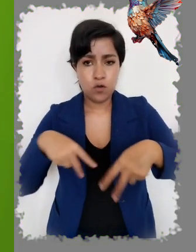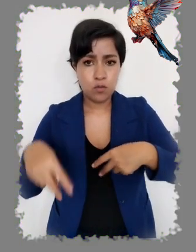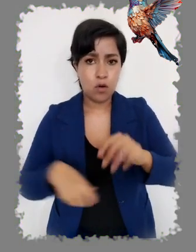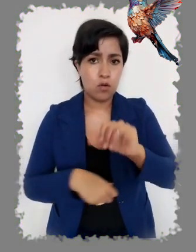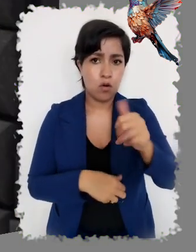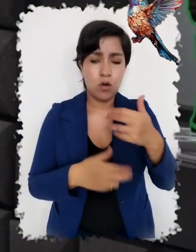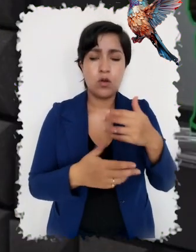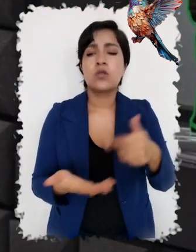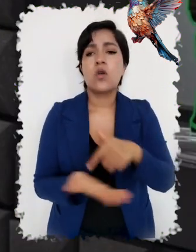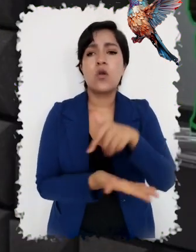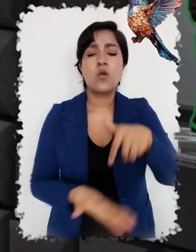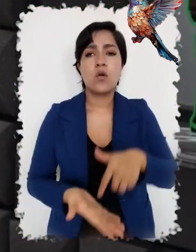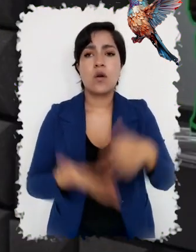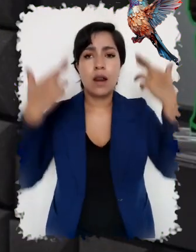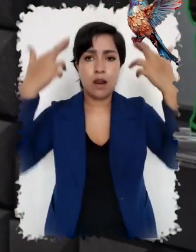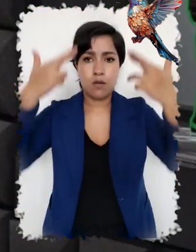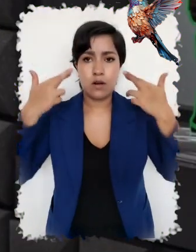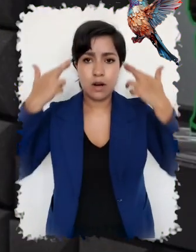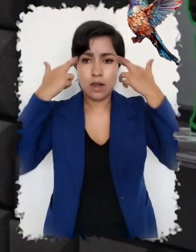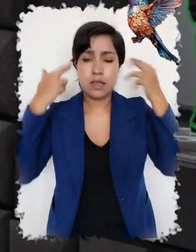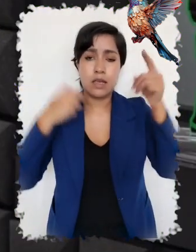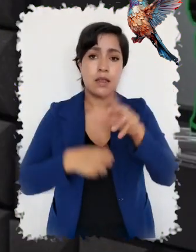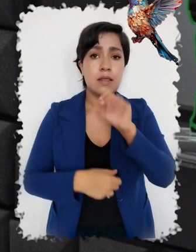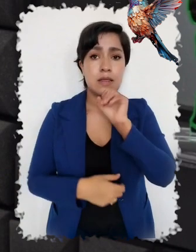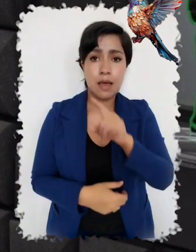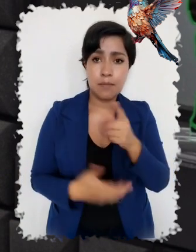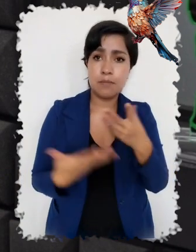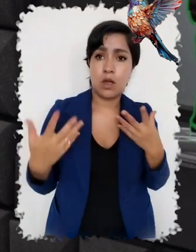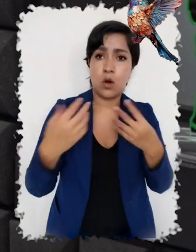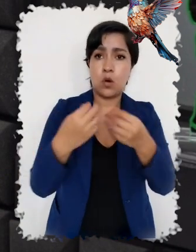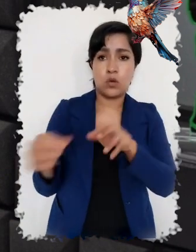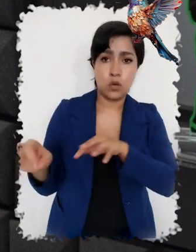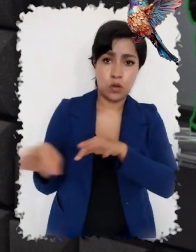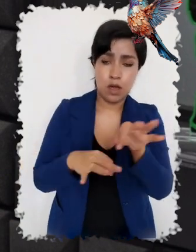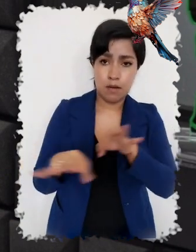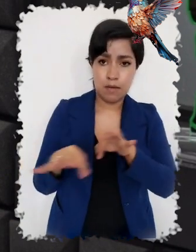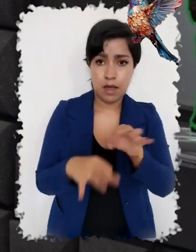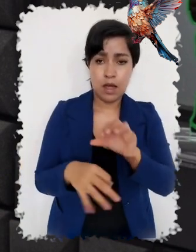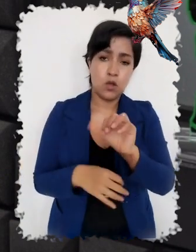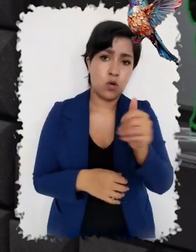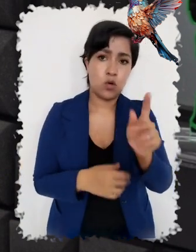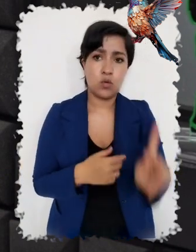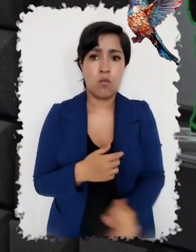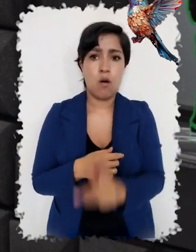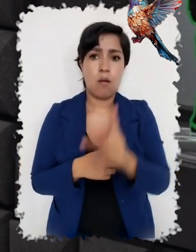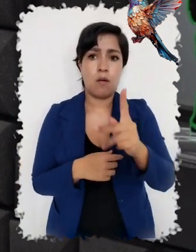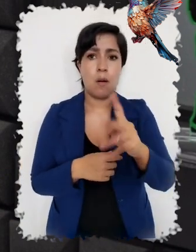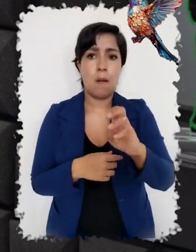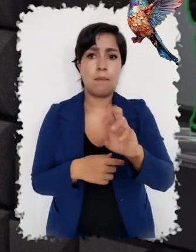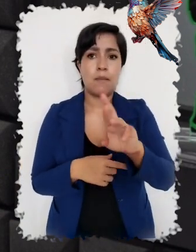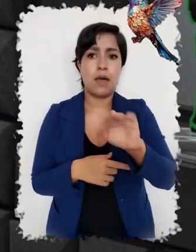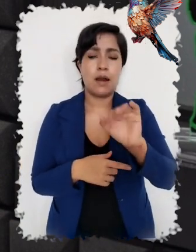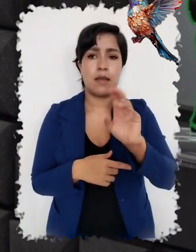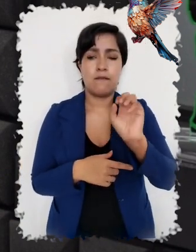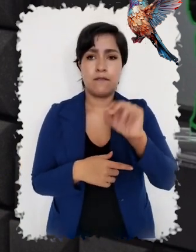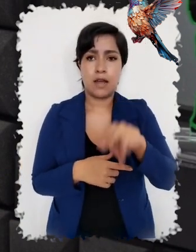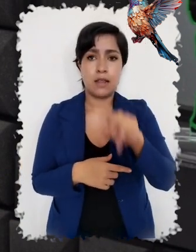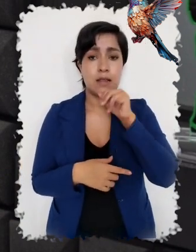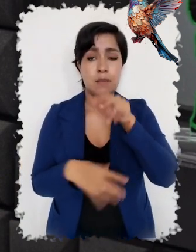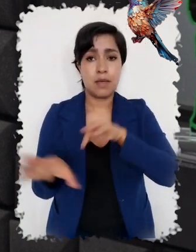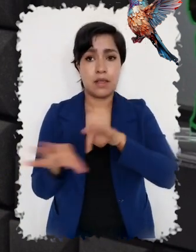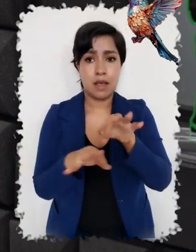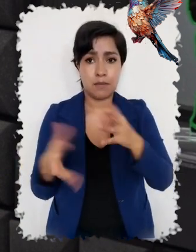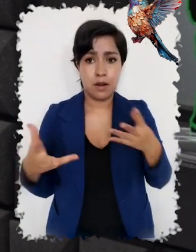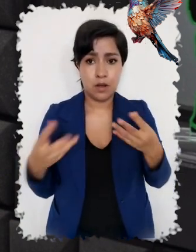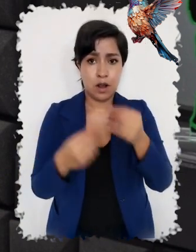Los Reyes hay una maestra que se llama la maestra Marisol que trabaja con los muchachos en Peribán el maestro Juan José trabaja